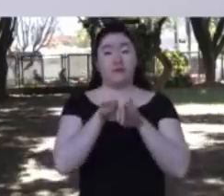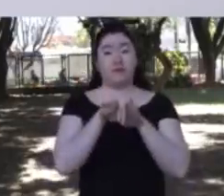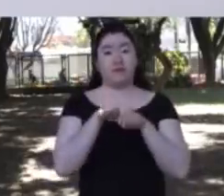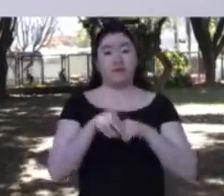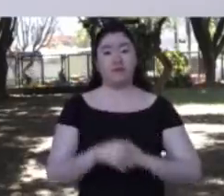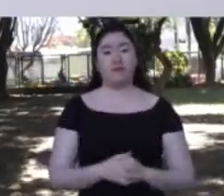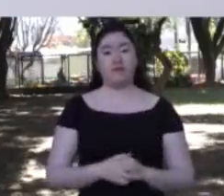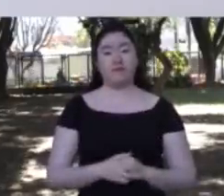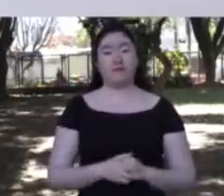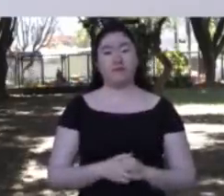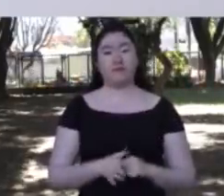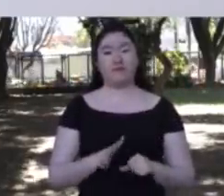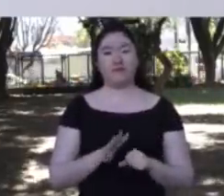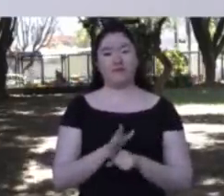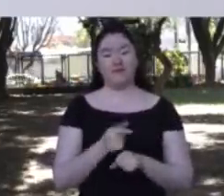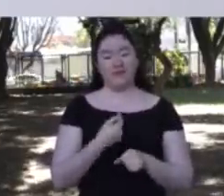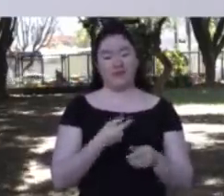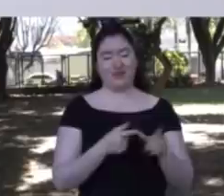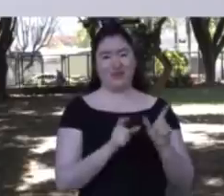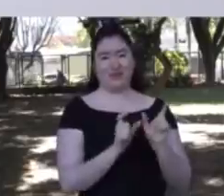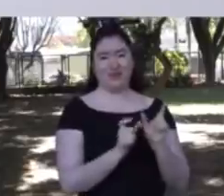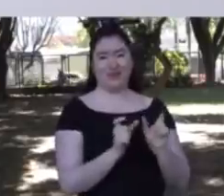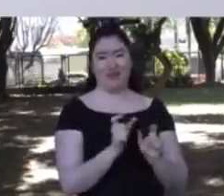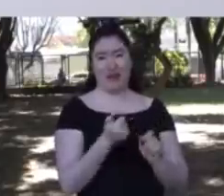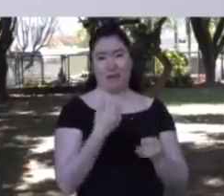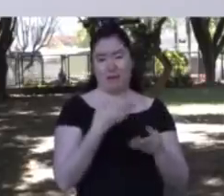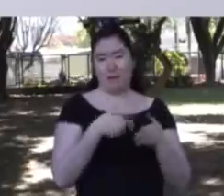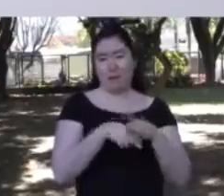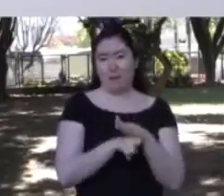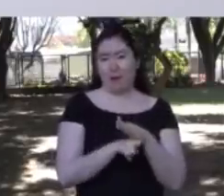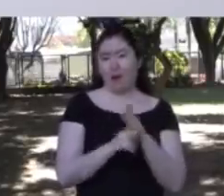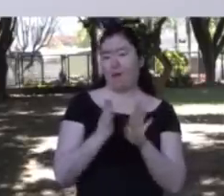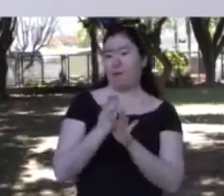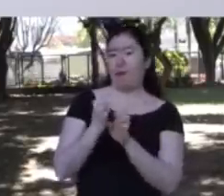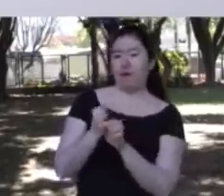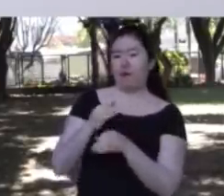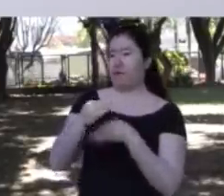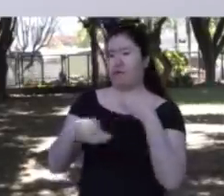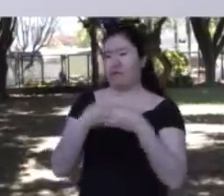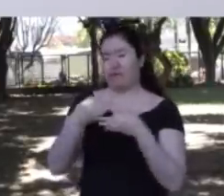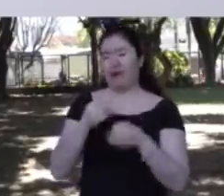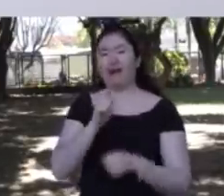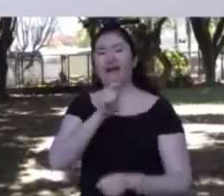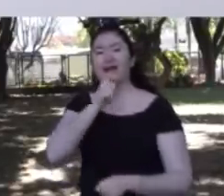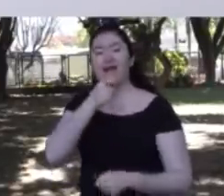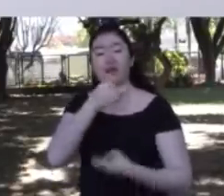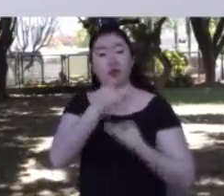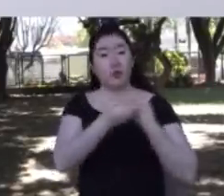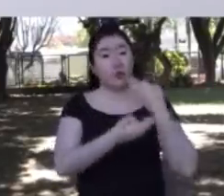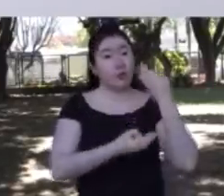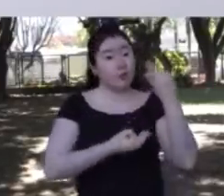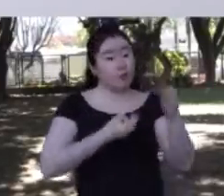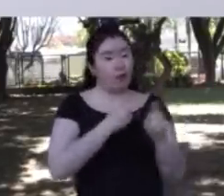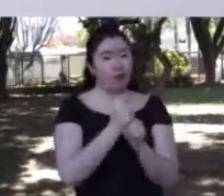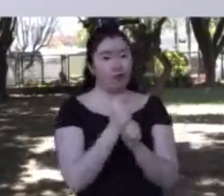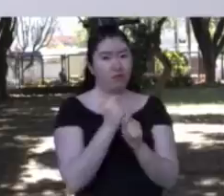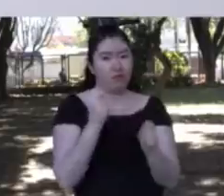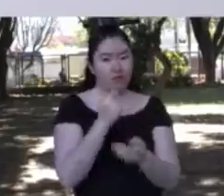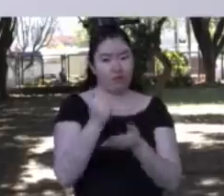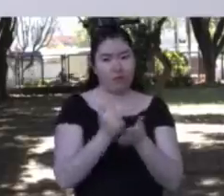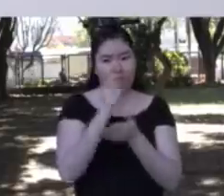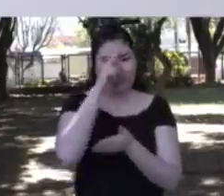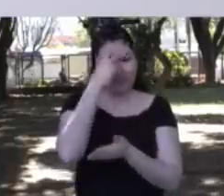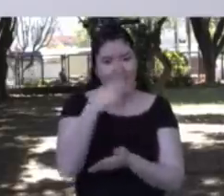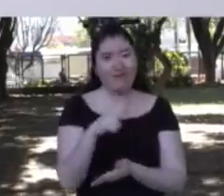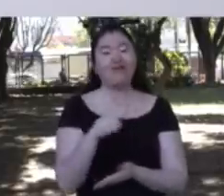refleja en la tarjeta de movilidad integrada, que es que prácticamente todo el transporte de la Ciudad